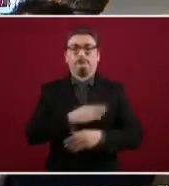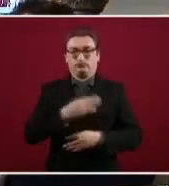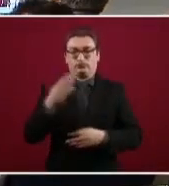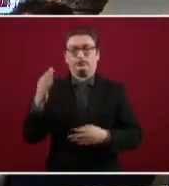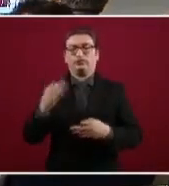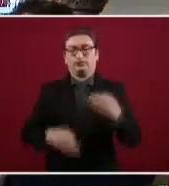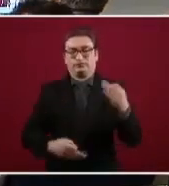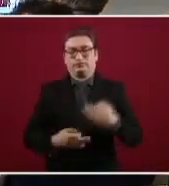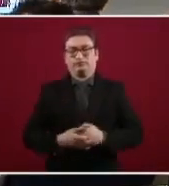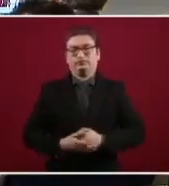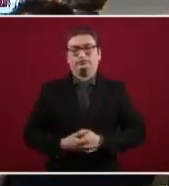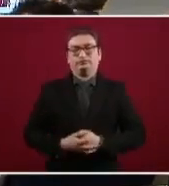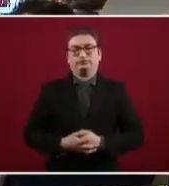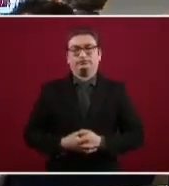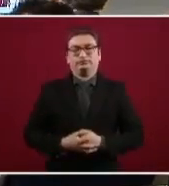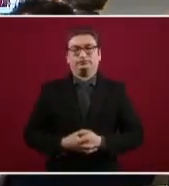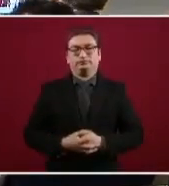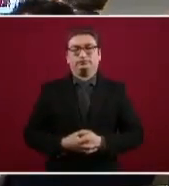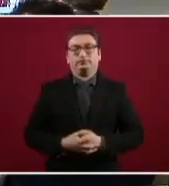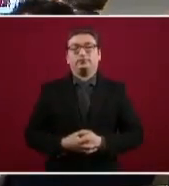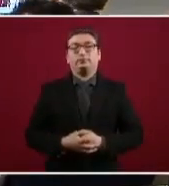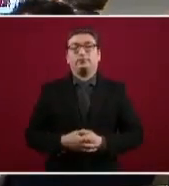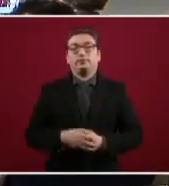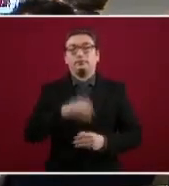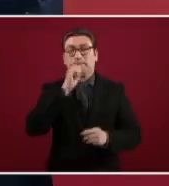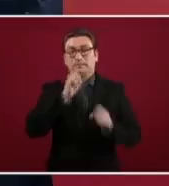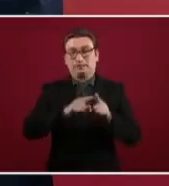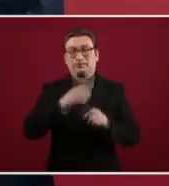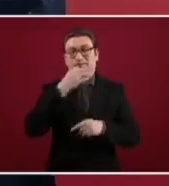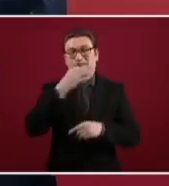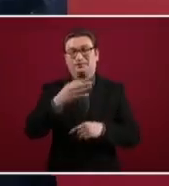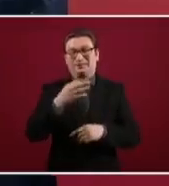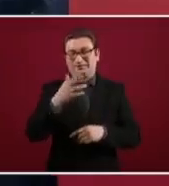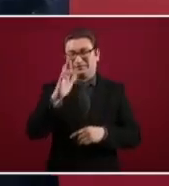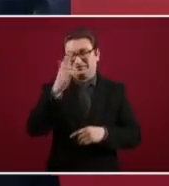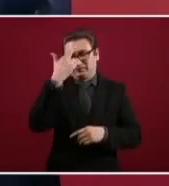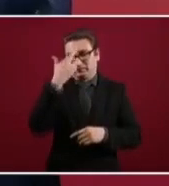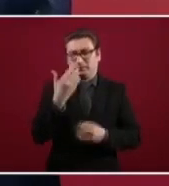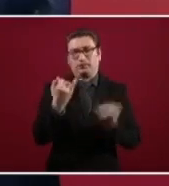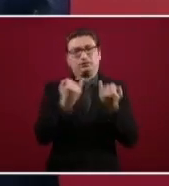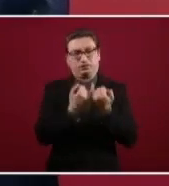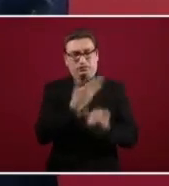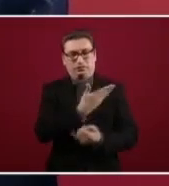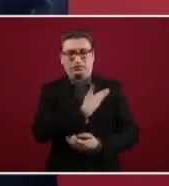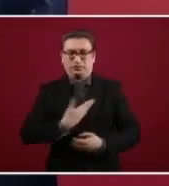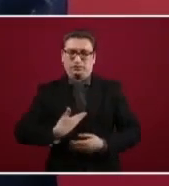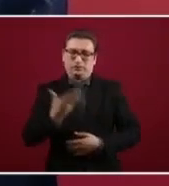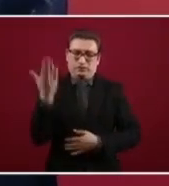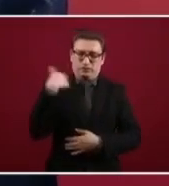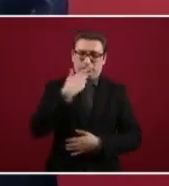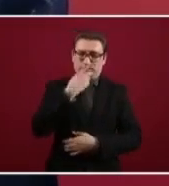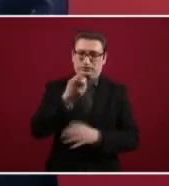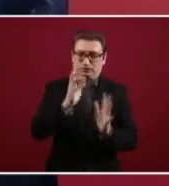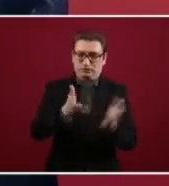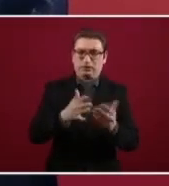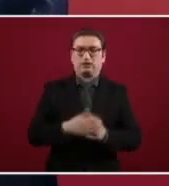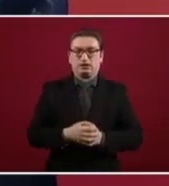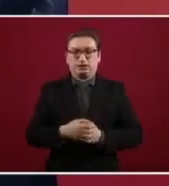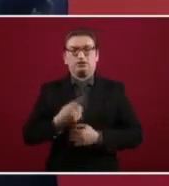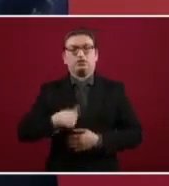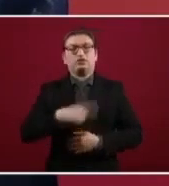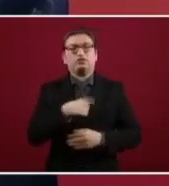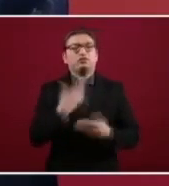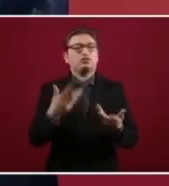de este gran programa también ya lo mencionó y como el presidente ha dicho en otros programas hay que ver en